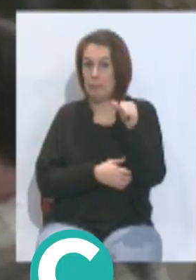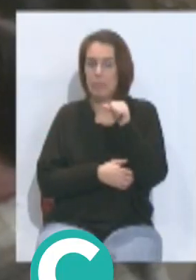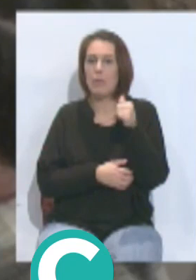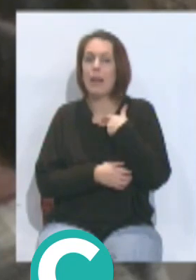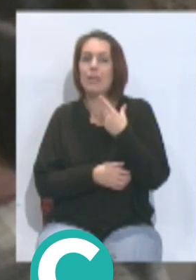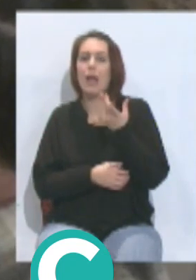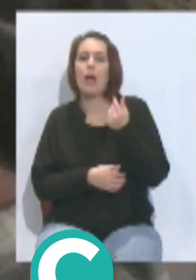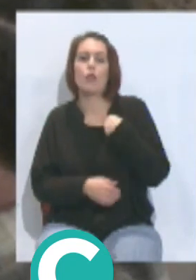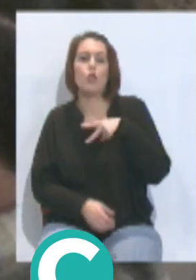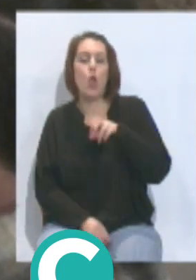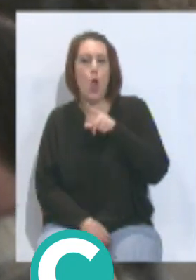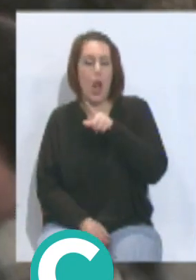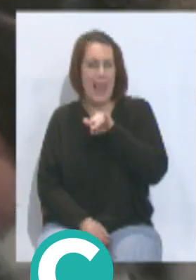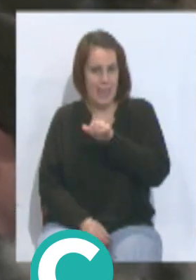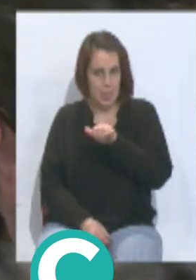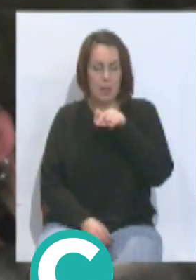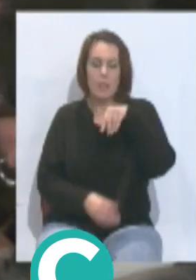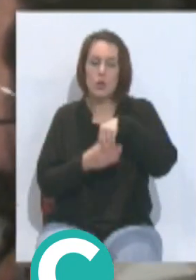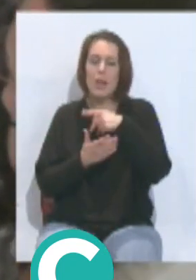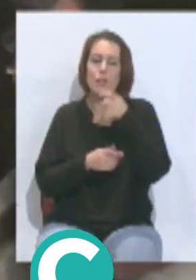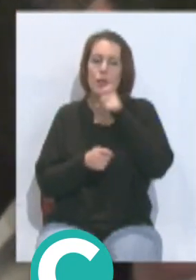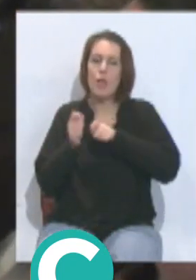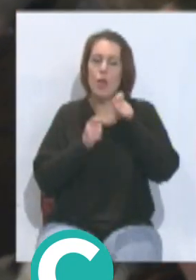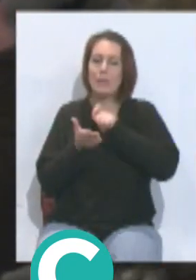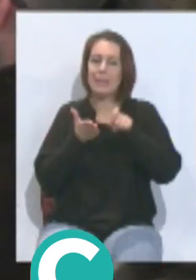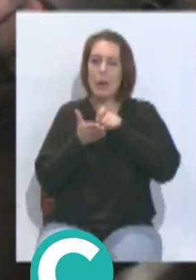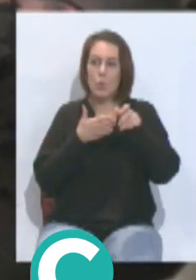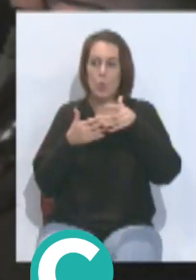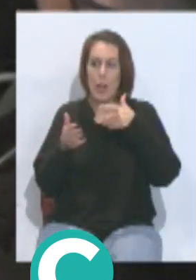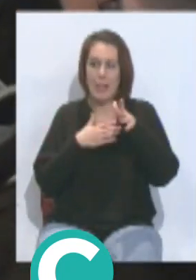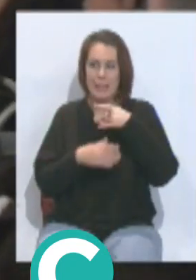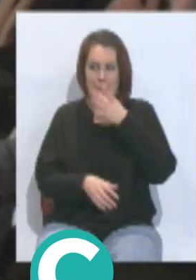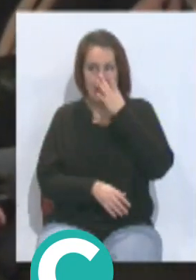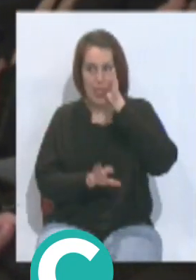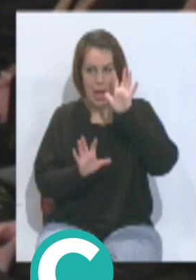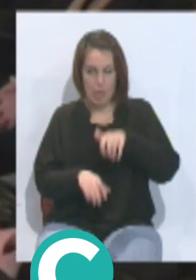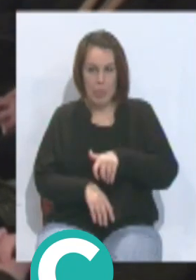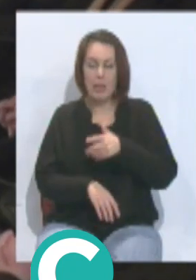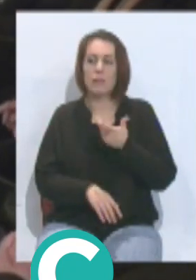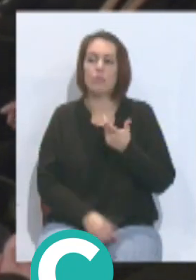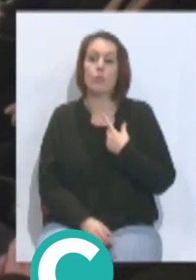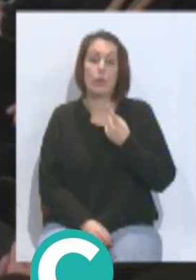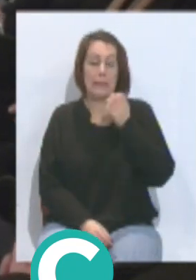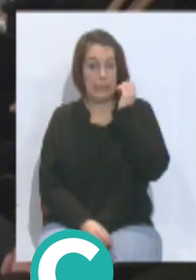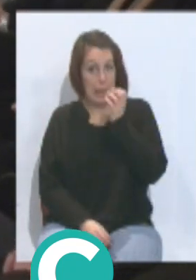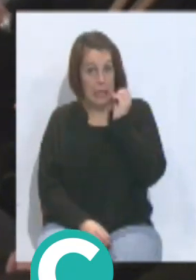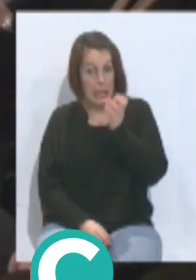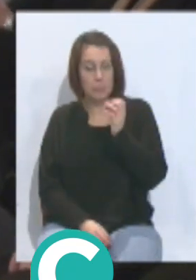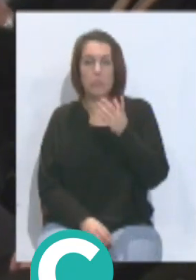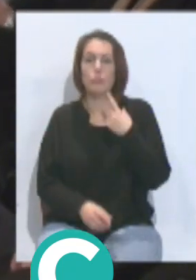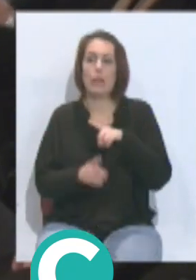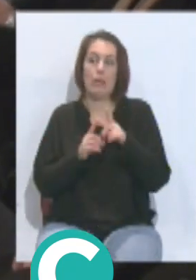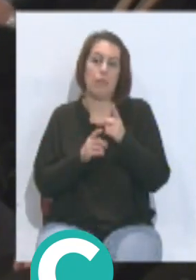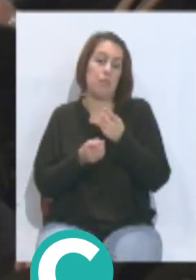Manuel Sánchez Alba El Noli en la Asociación de Autores del Carnaval de Cádiz. Una charla, una ponencia,